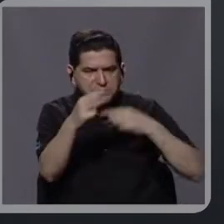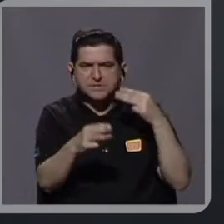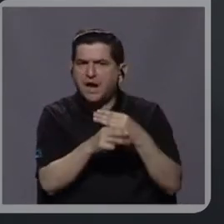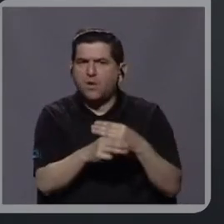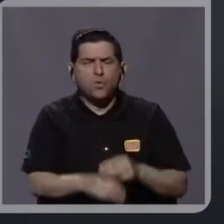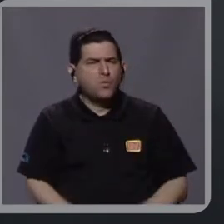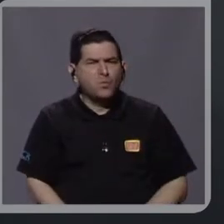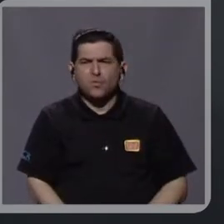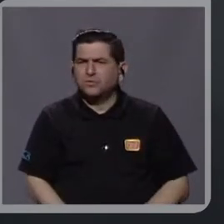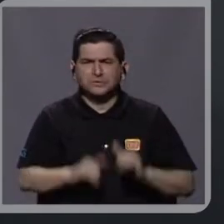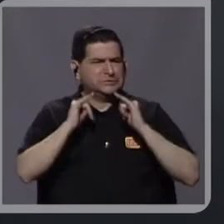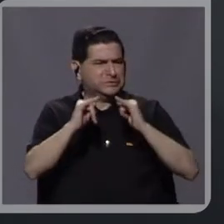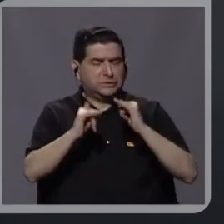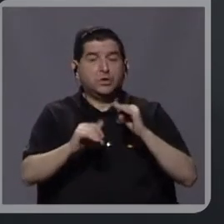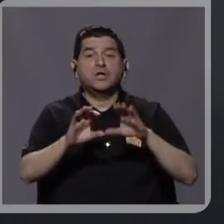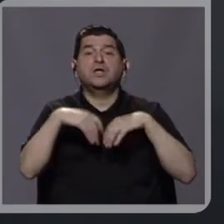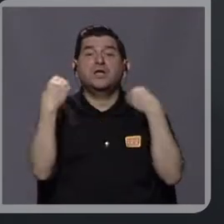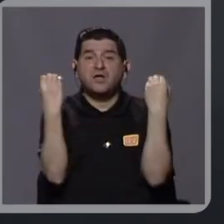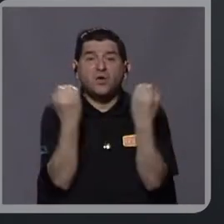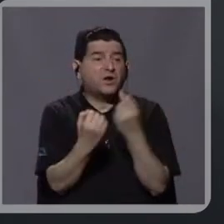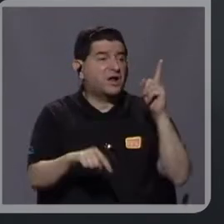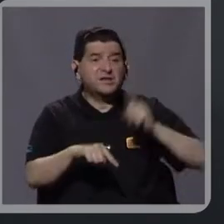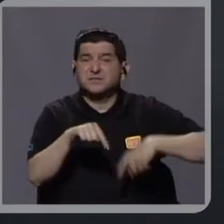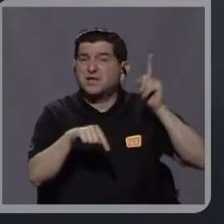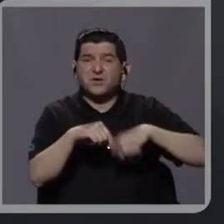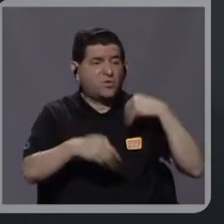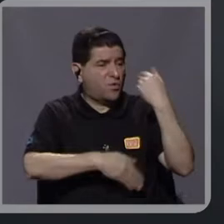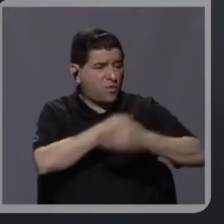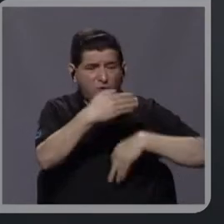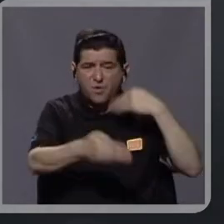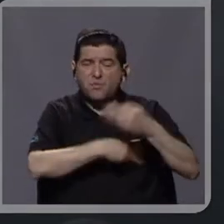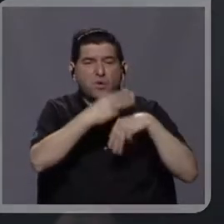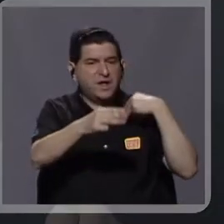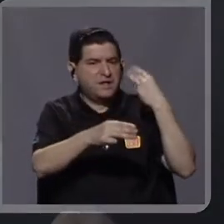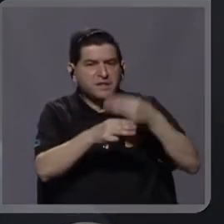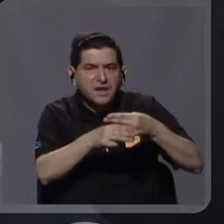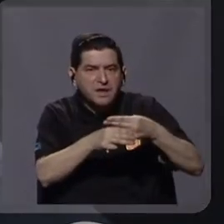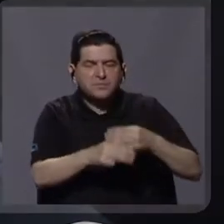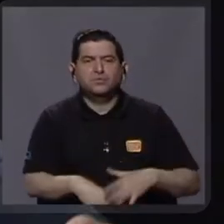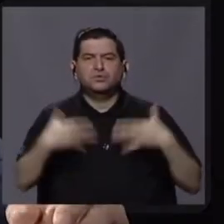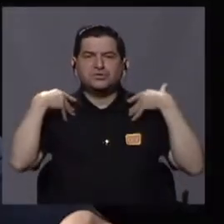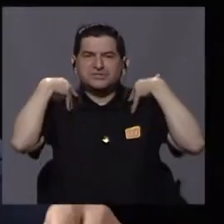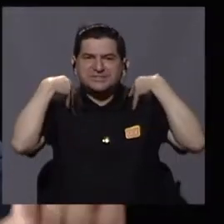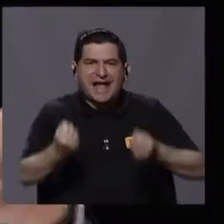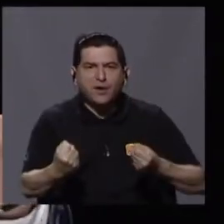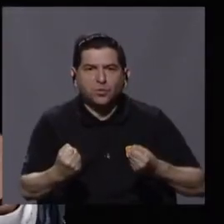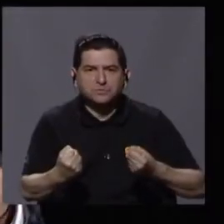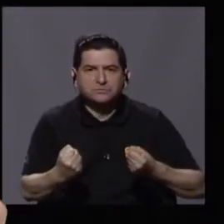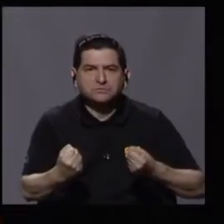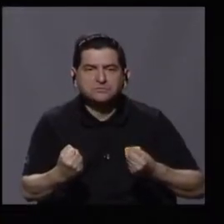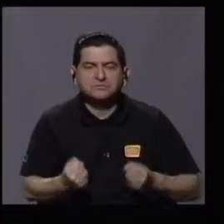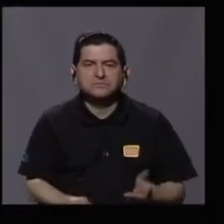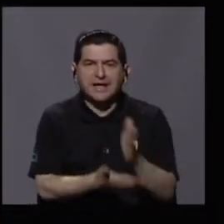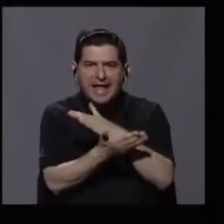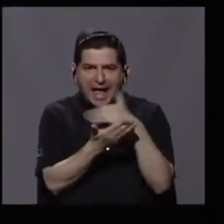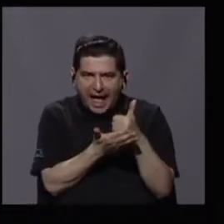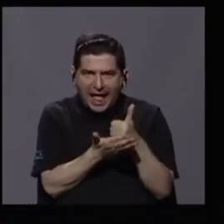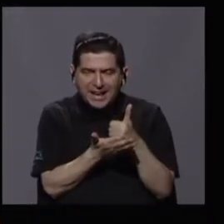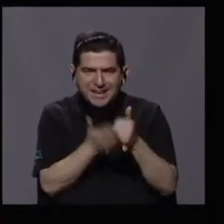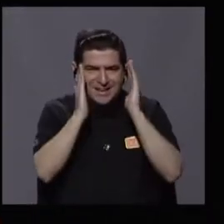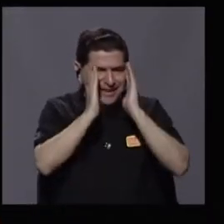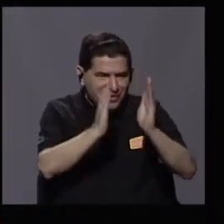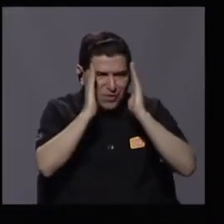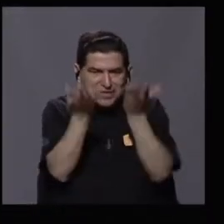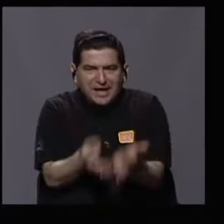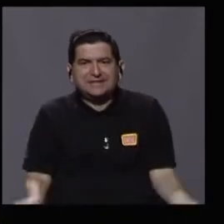y también una organización que no puede gestionar de manera mundial la salud algo que es de atención